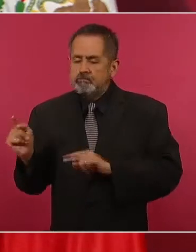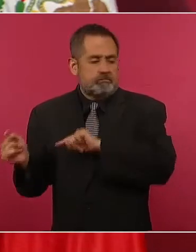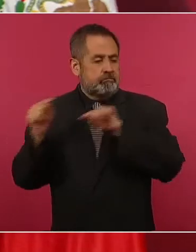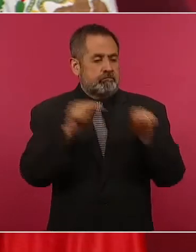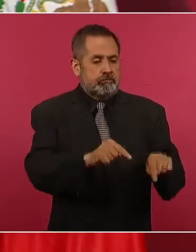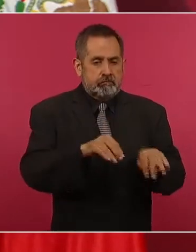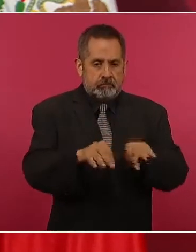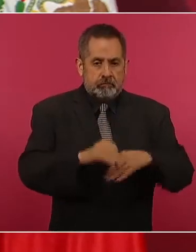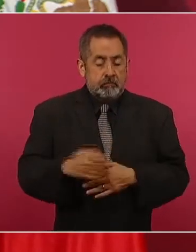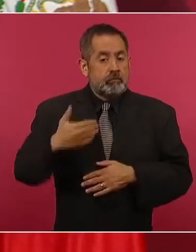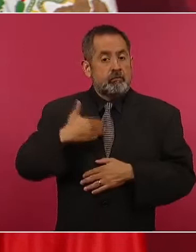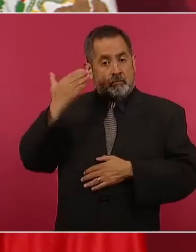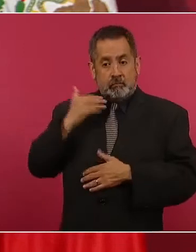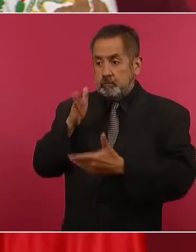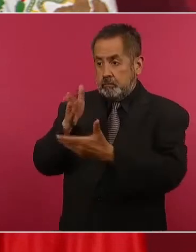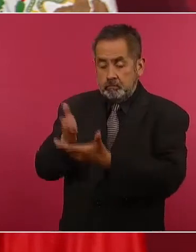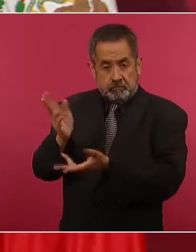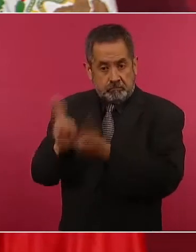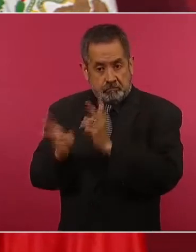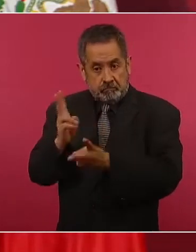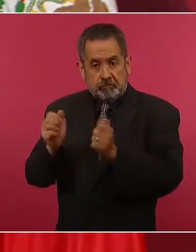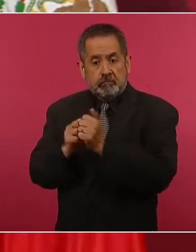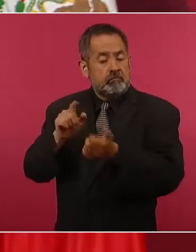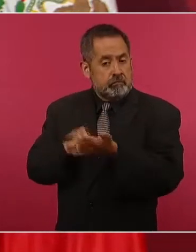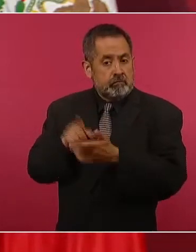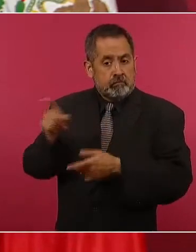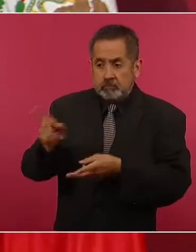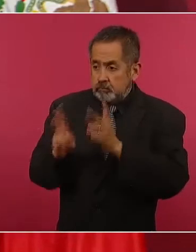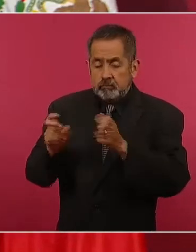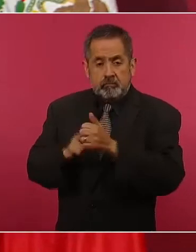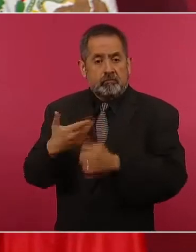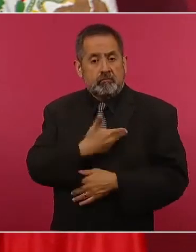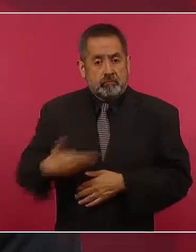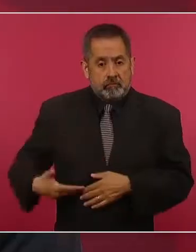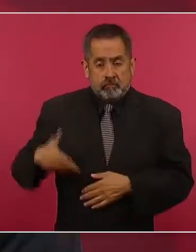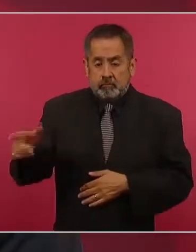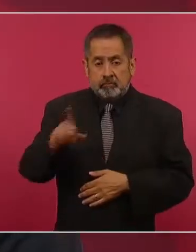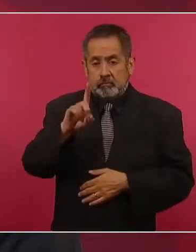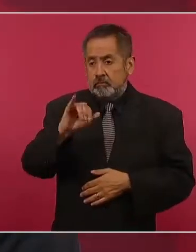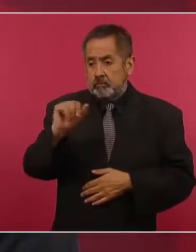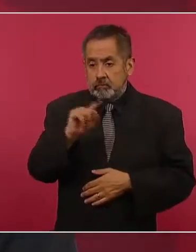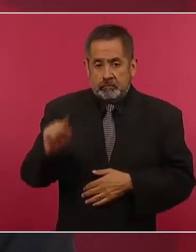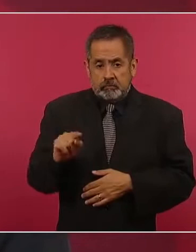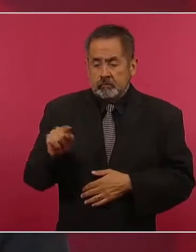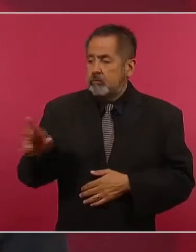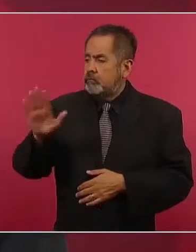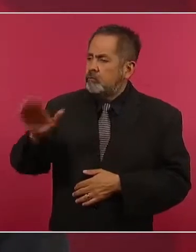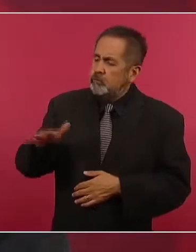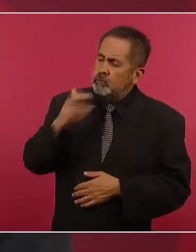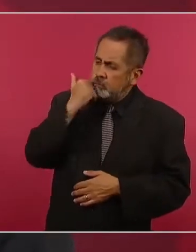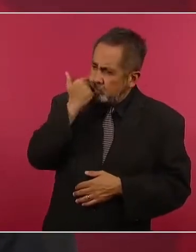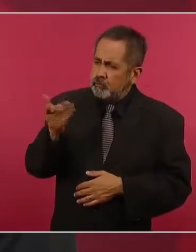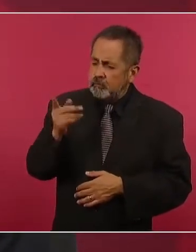Ahora que fui a Cuba, se lo planteé al presidente Díaz-Canel. Le digo, quiero algo